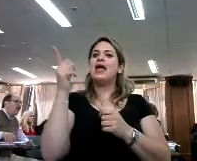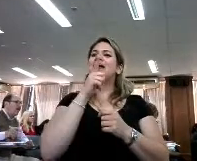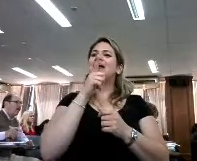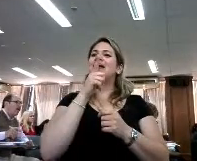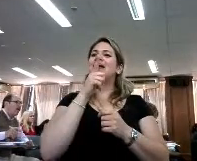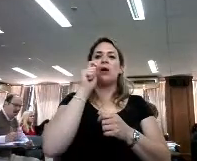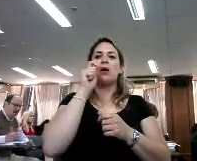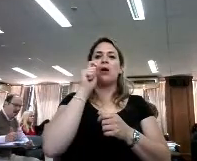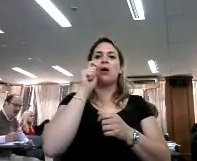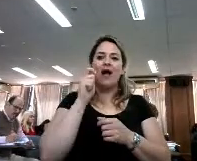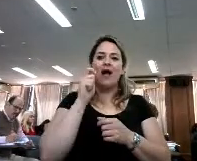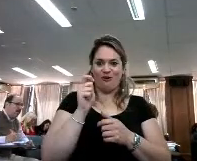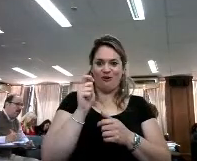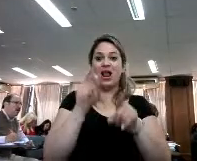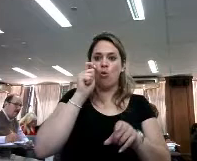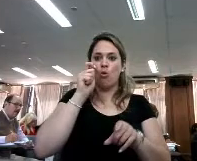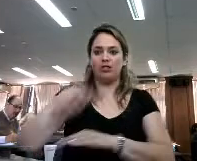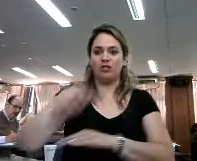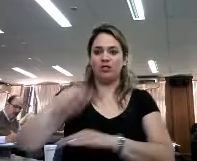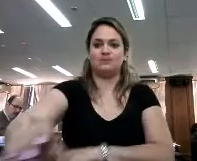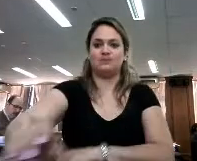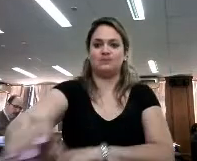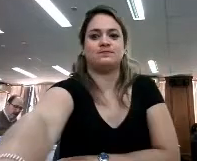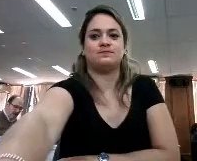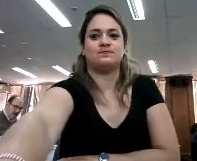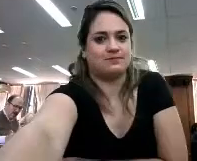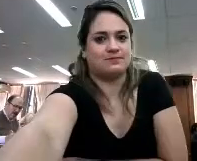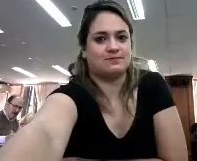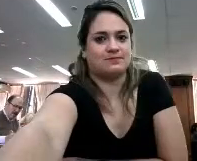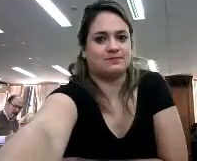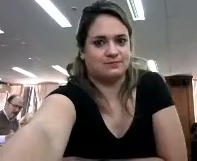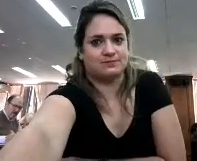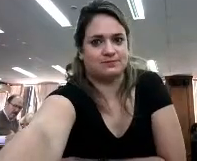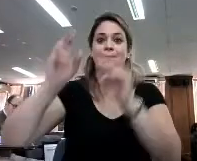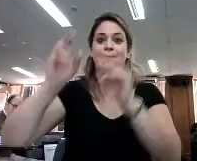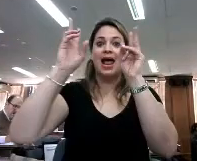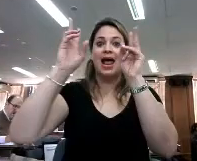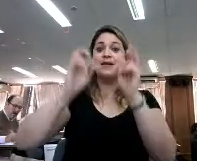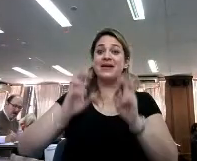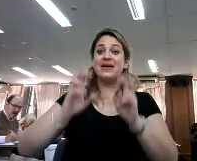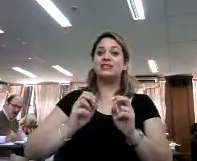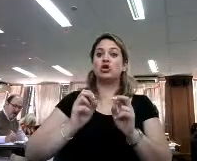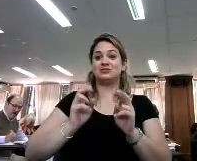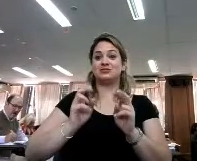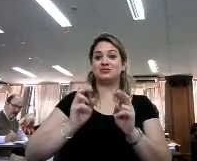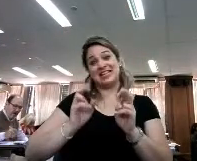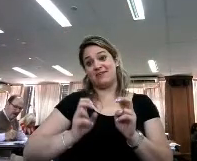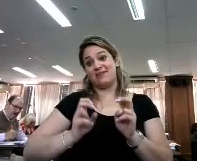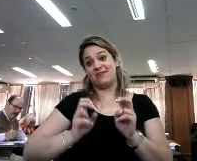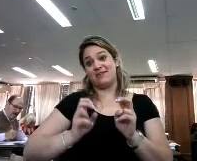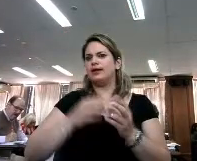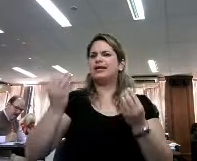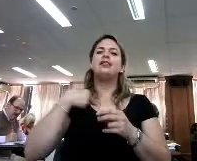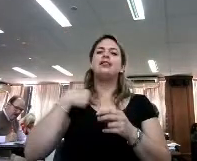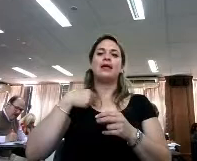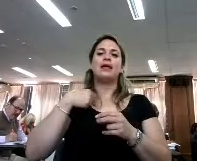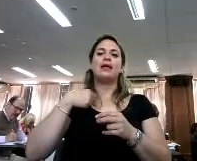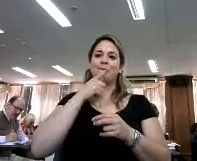Es un buscador como Google para investigación científica. ¿Y qué más?